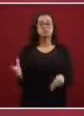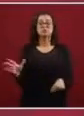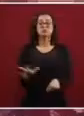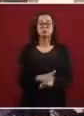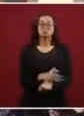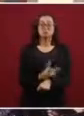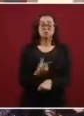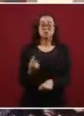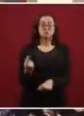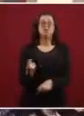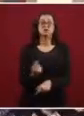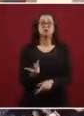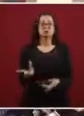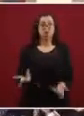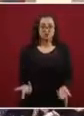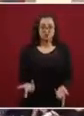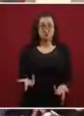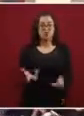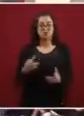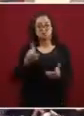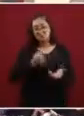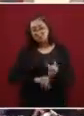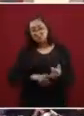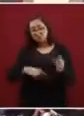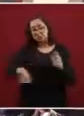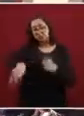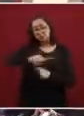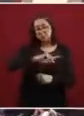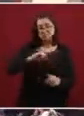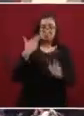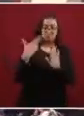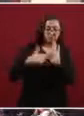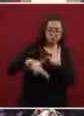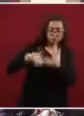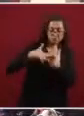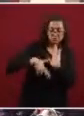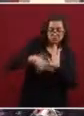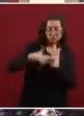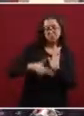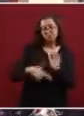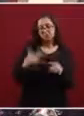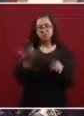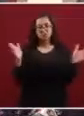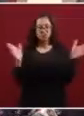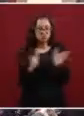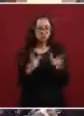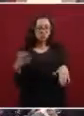se dedican en talleres a elaborar